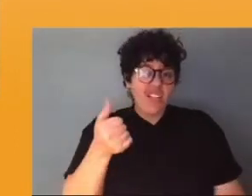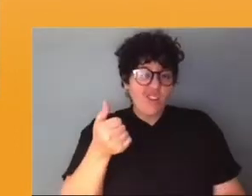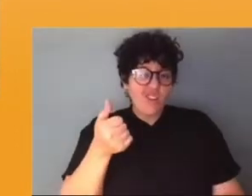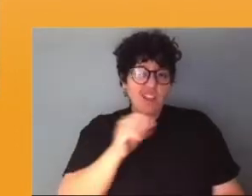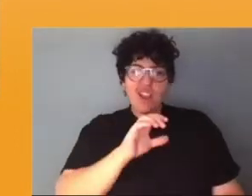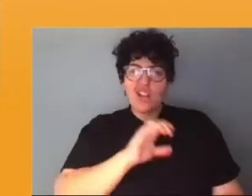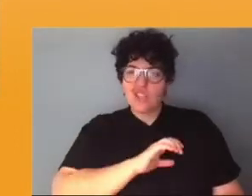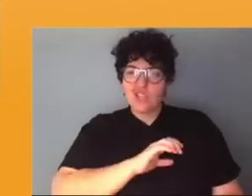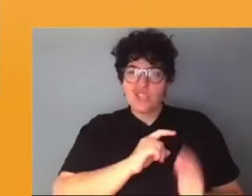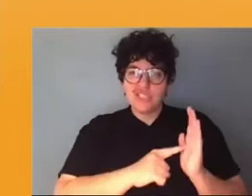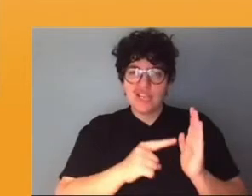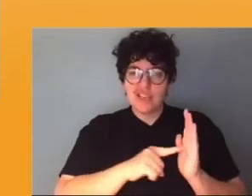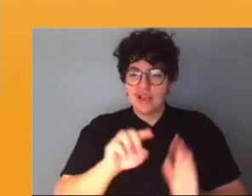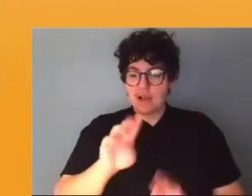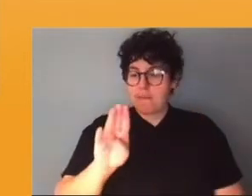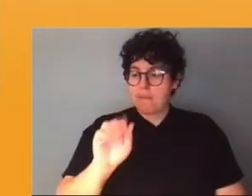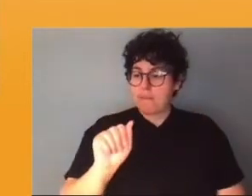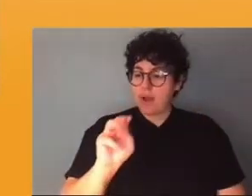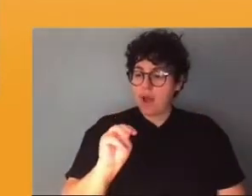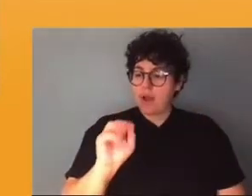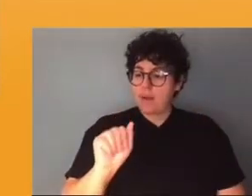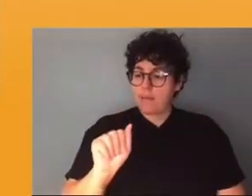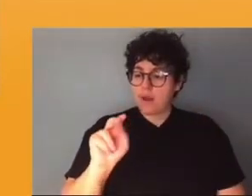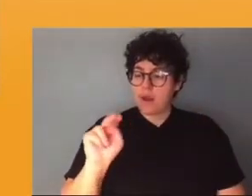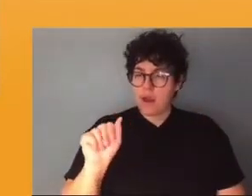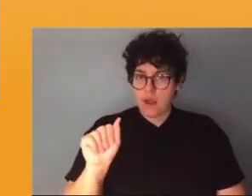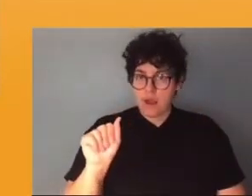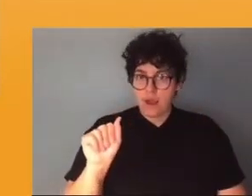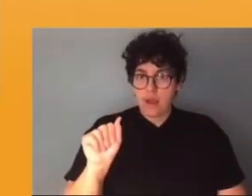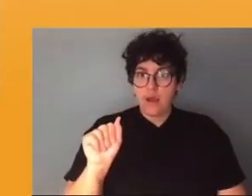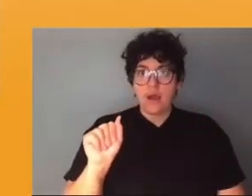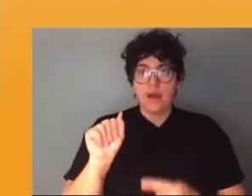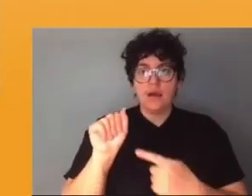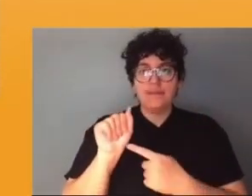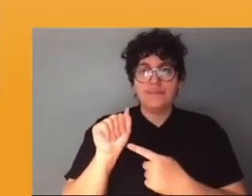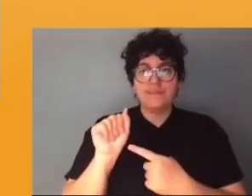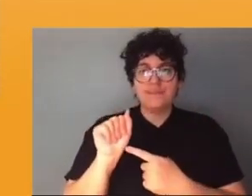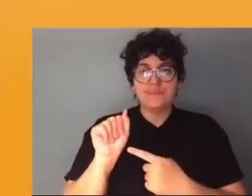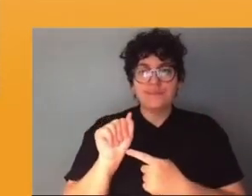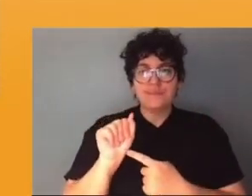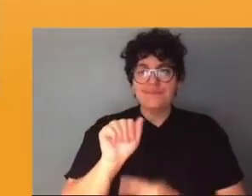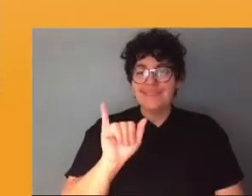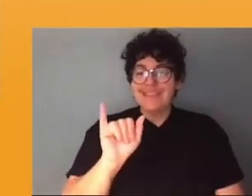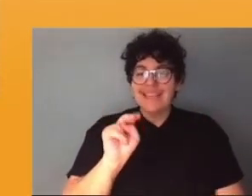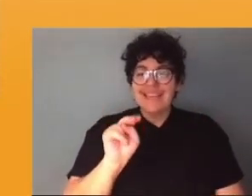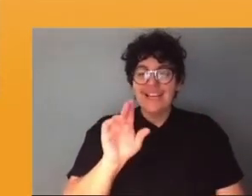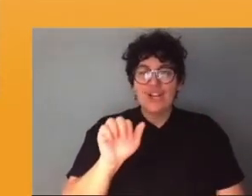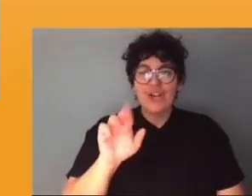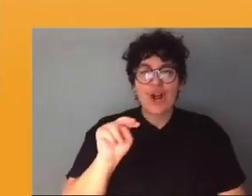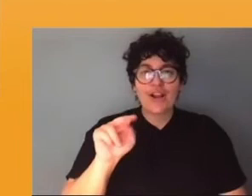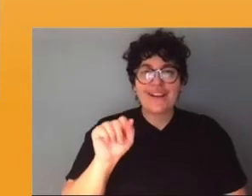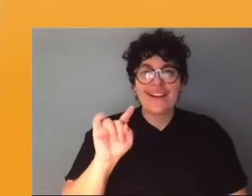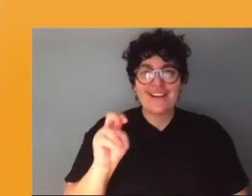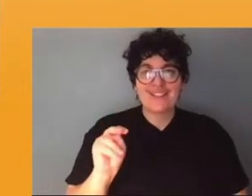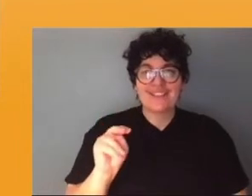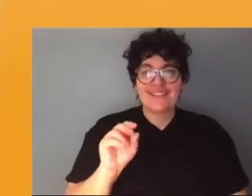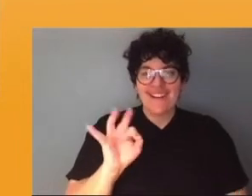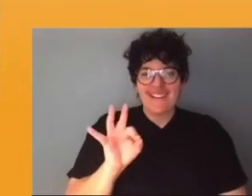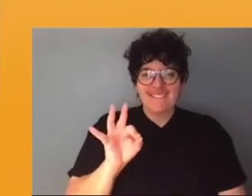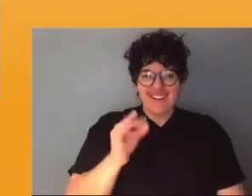personificando a Vamana, lo cual es una encarnación de uno de los dioses de